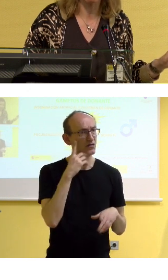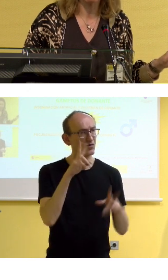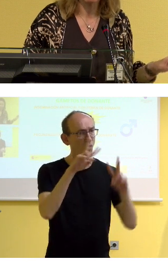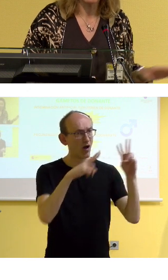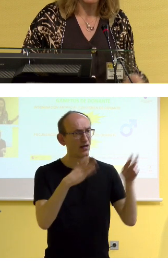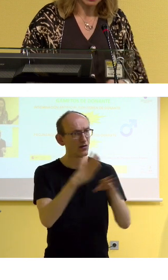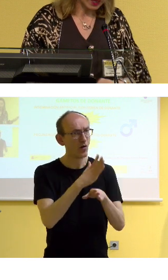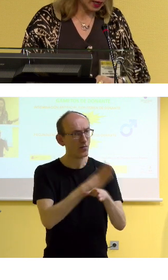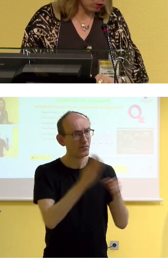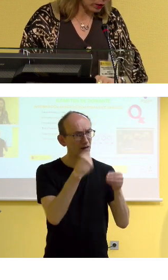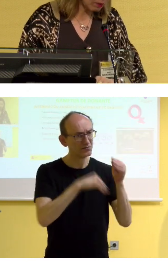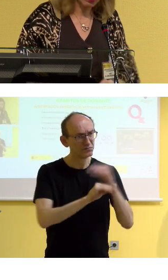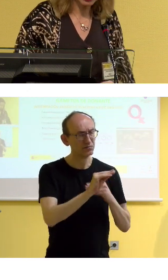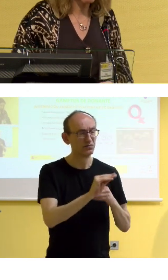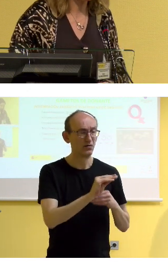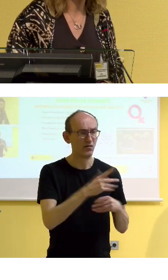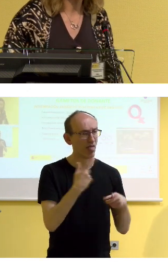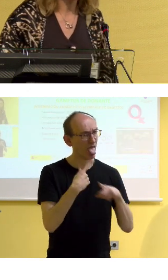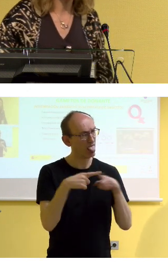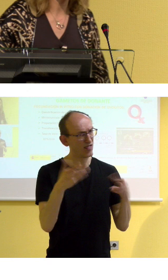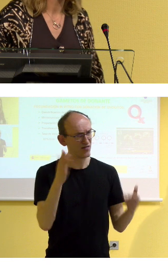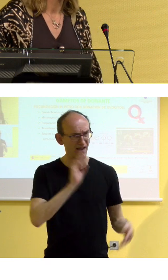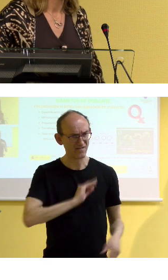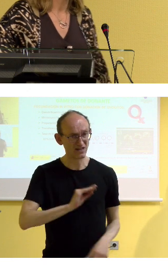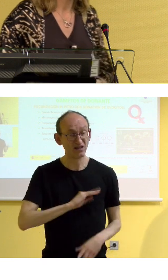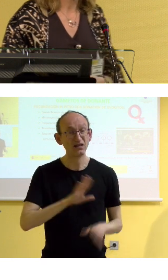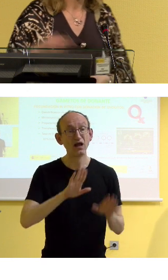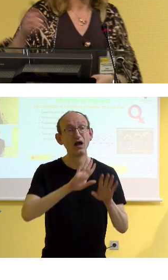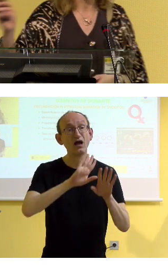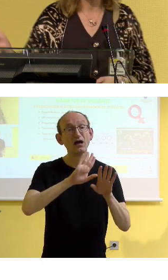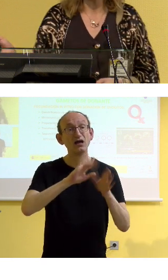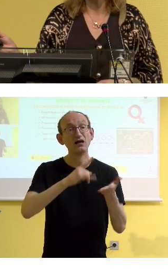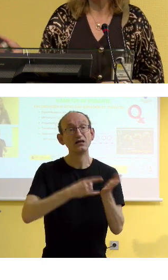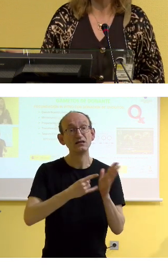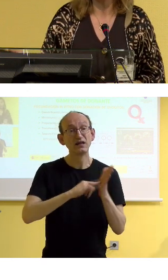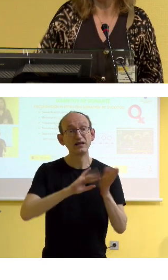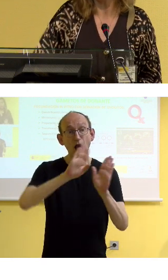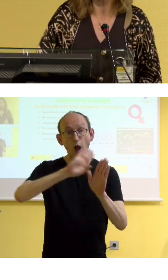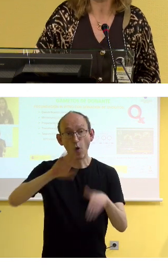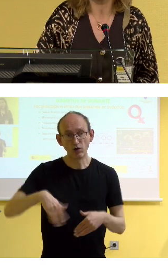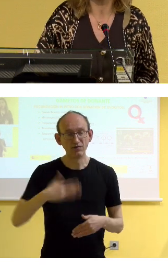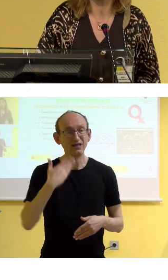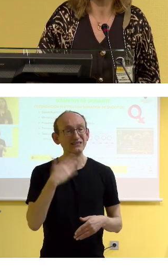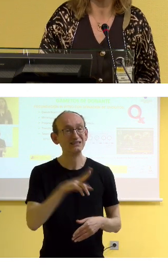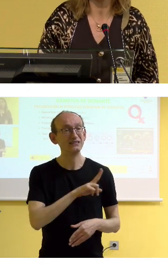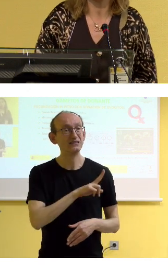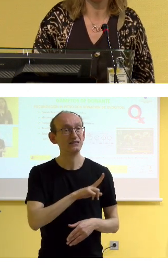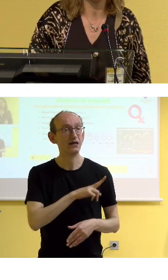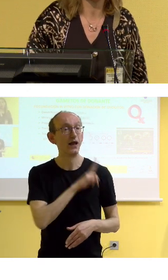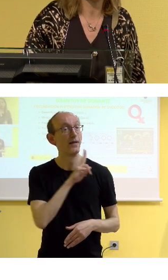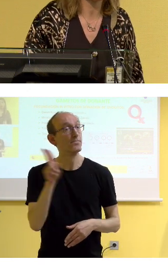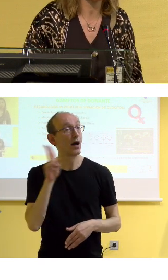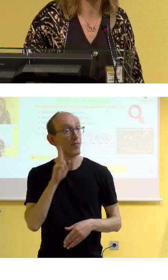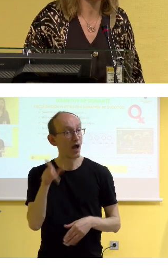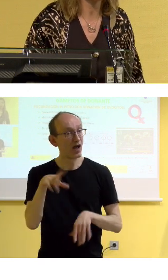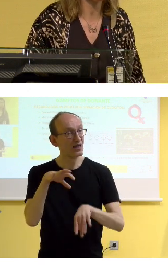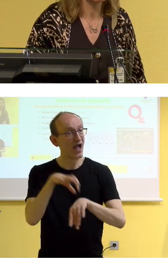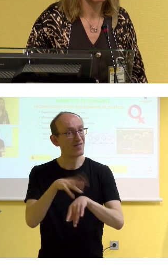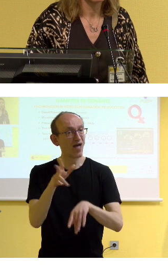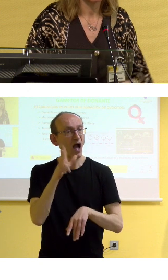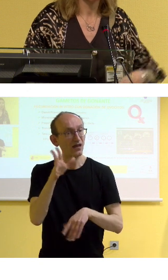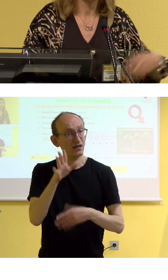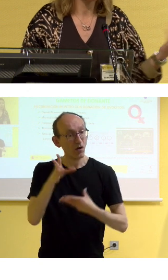¿vale? Y la última opción que tendríamos sería, en el caso de que sea la mujer la que es portadora de la enfermedad de